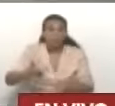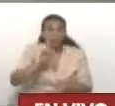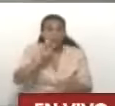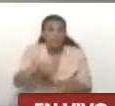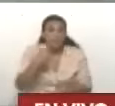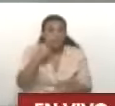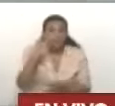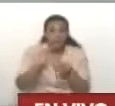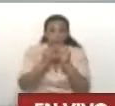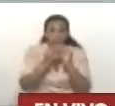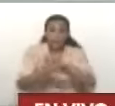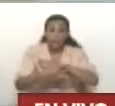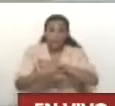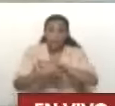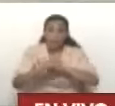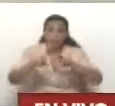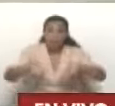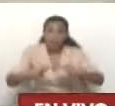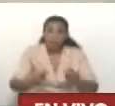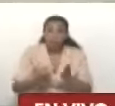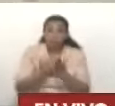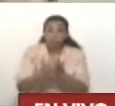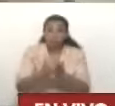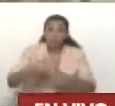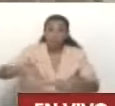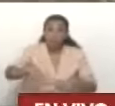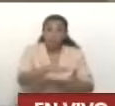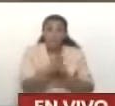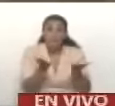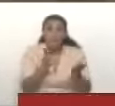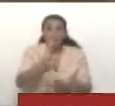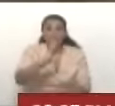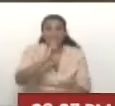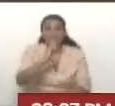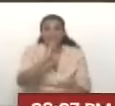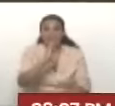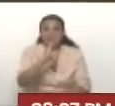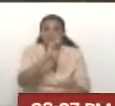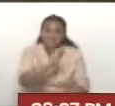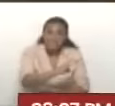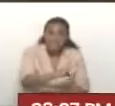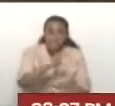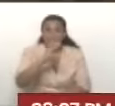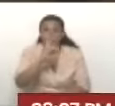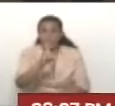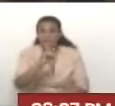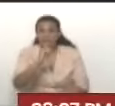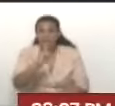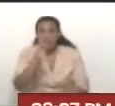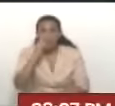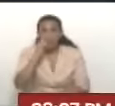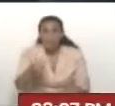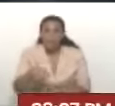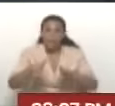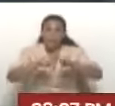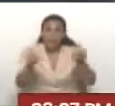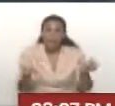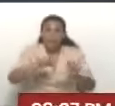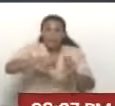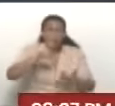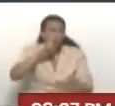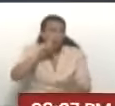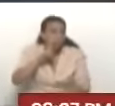médico que ahora se va a prestar en este nuevo CDI, en este servicio, servicios nuevos como ginecología y obstetricia,